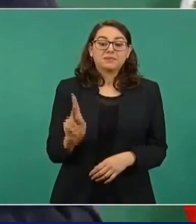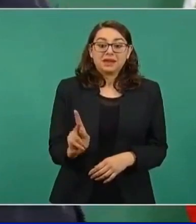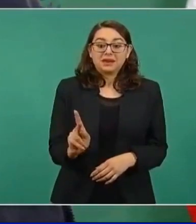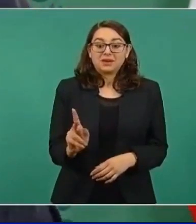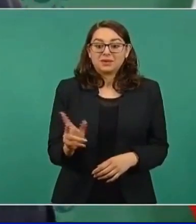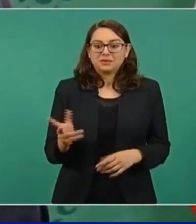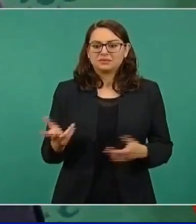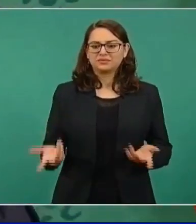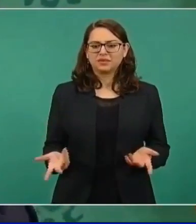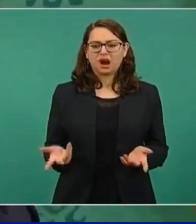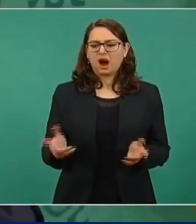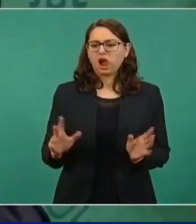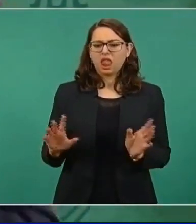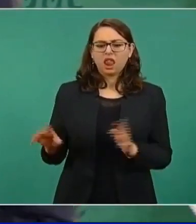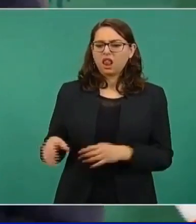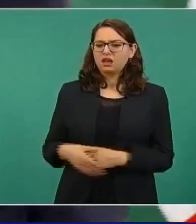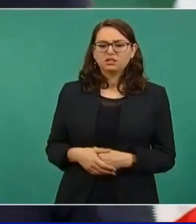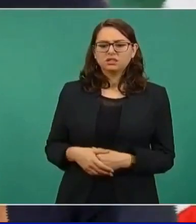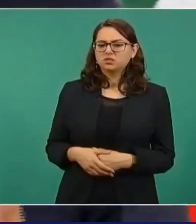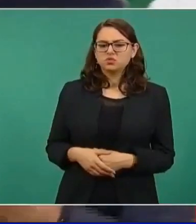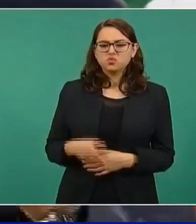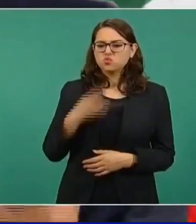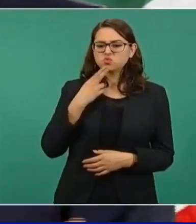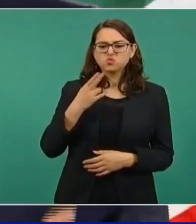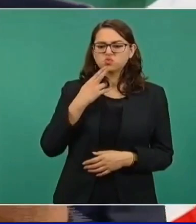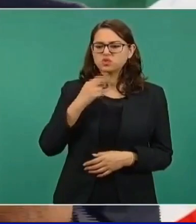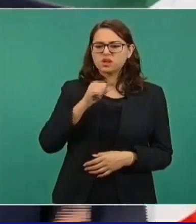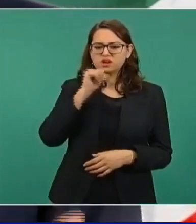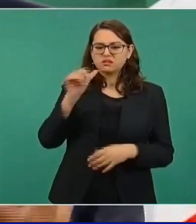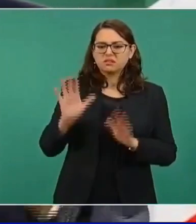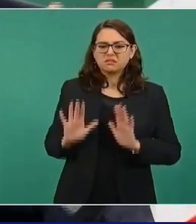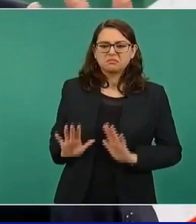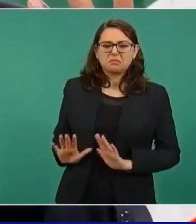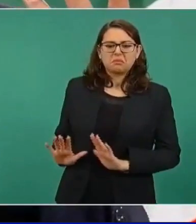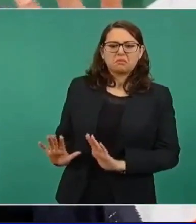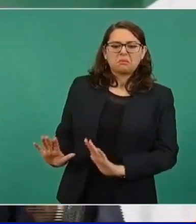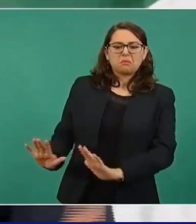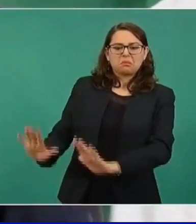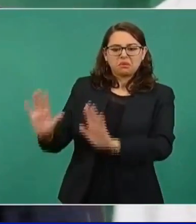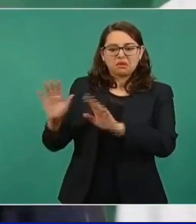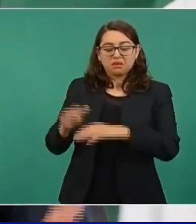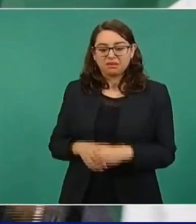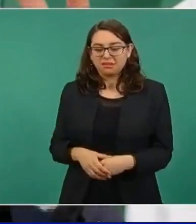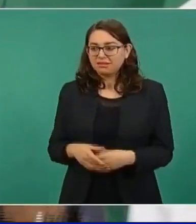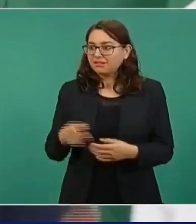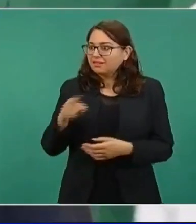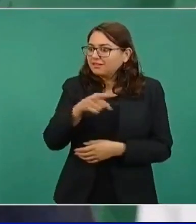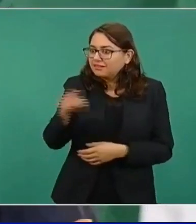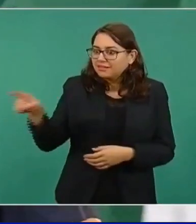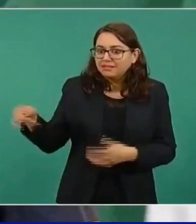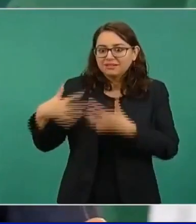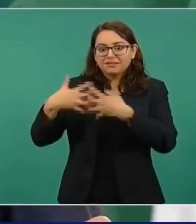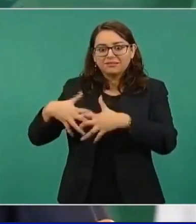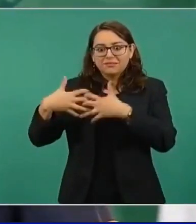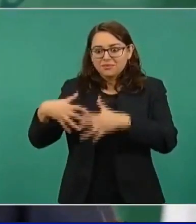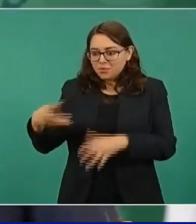de subutilizar la infraestructura que es de la nación, que es del pueblo,